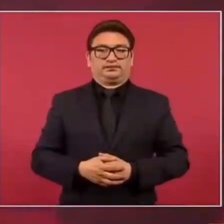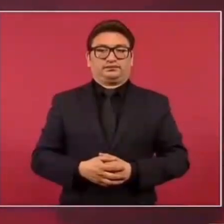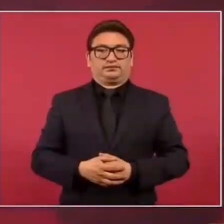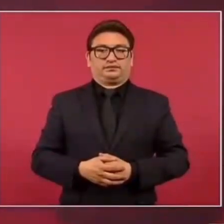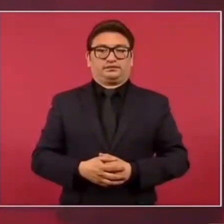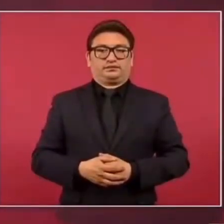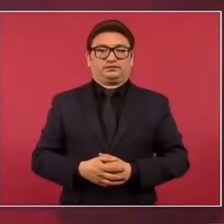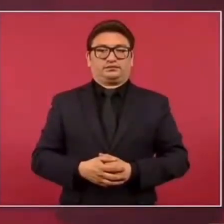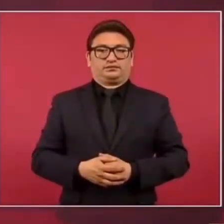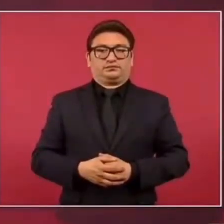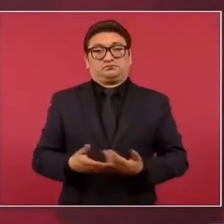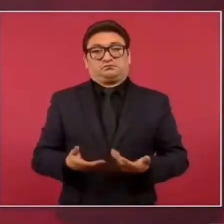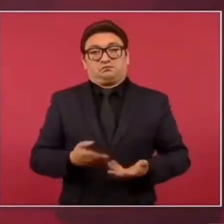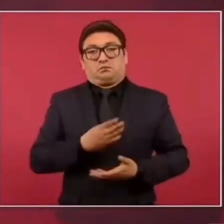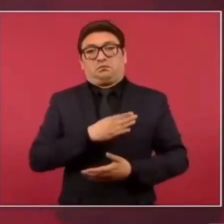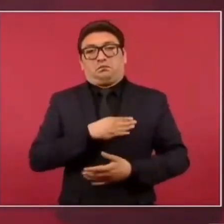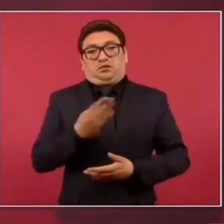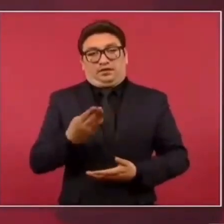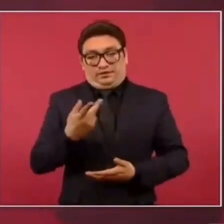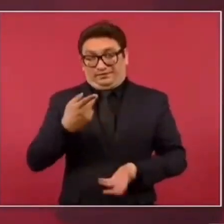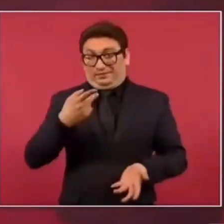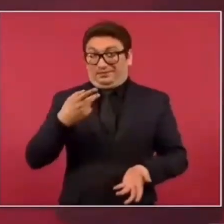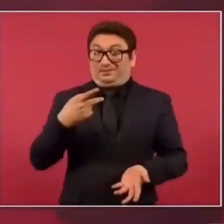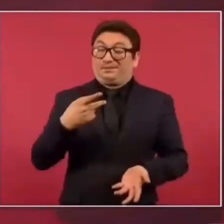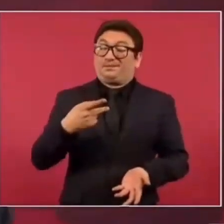Bueno, pero todavía